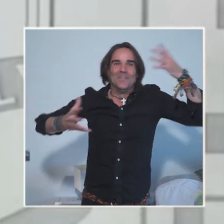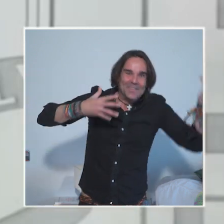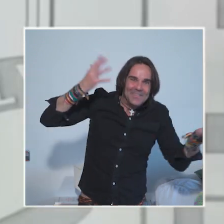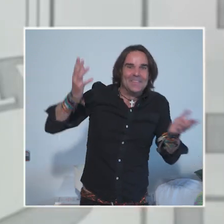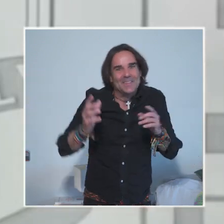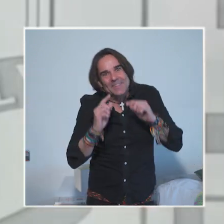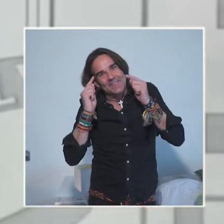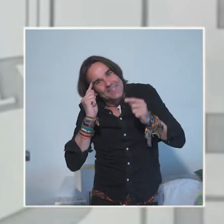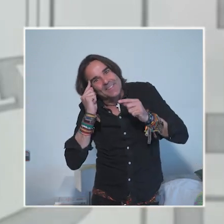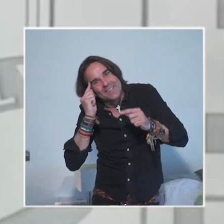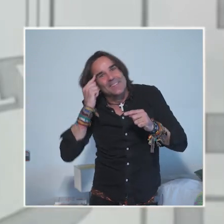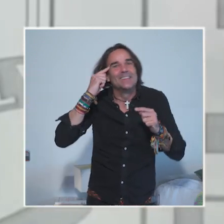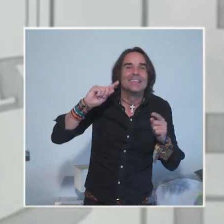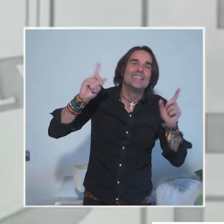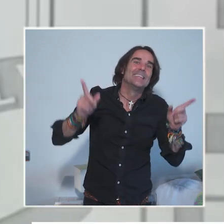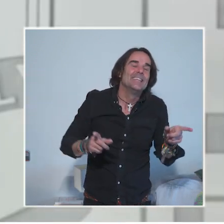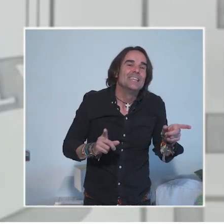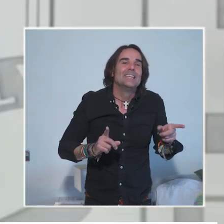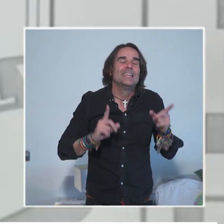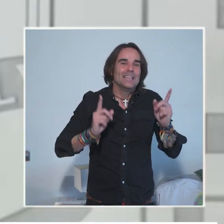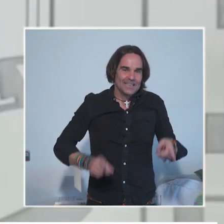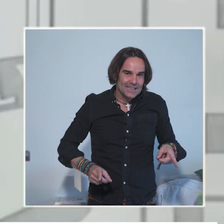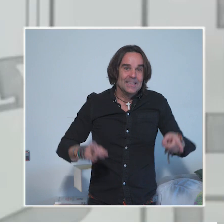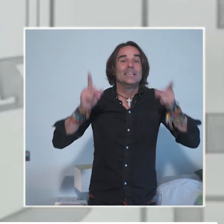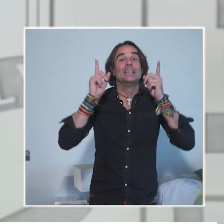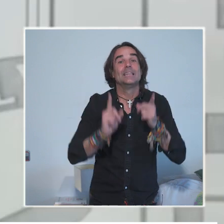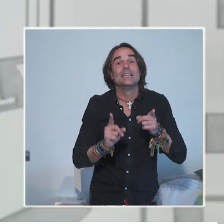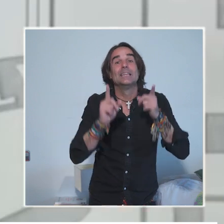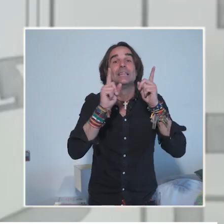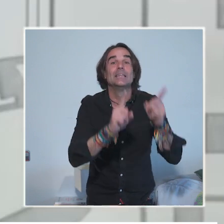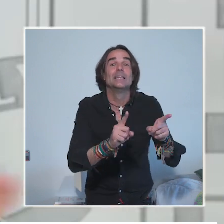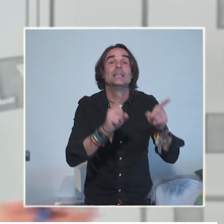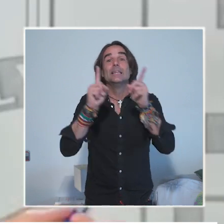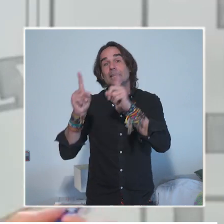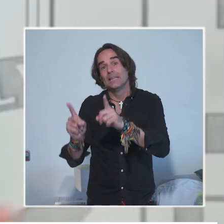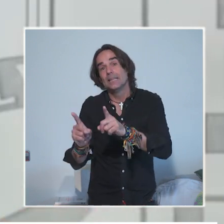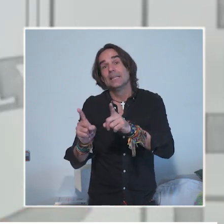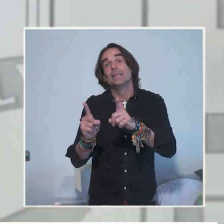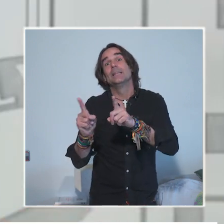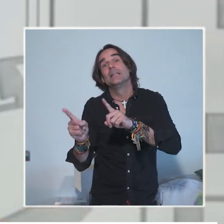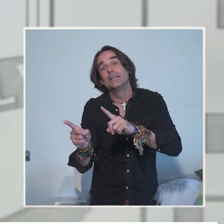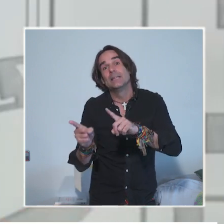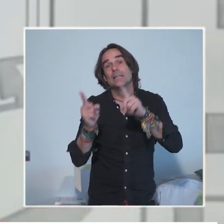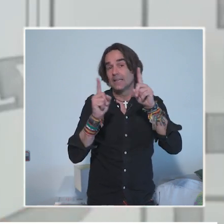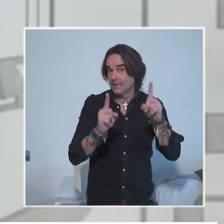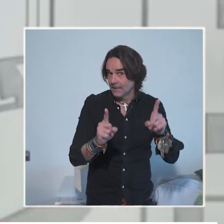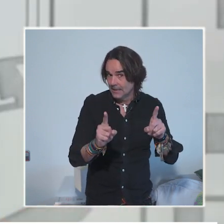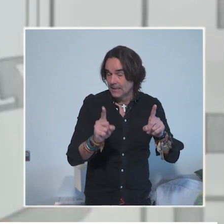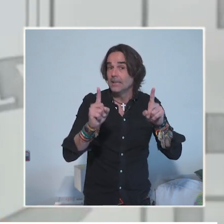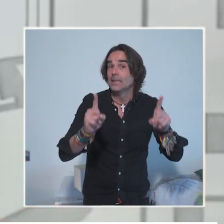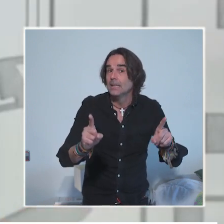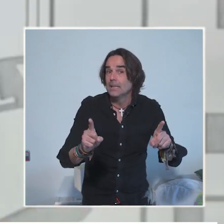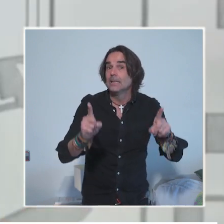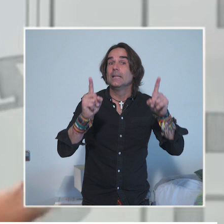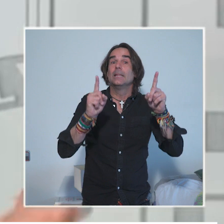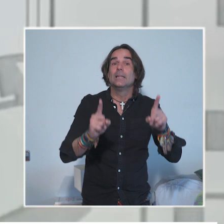comprensión, algo que ha entendido muy bien la Comisión Europea, sobre el funcionamiento de los ERTE. Pero, por favor, seamos rigurosos porque la credibilidad